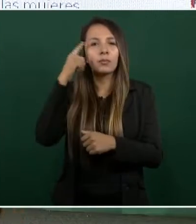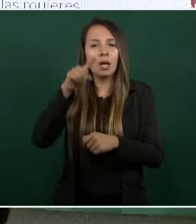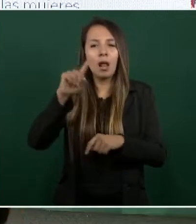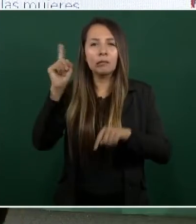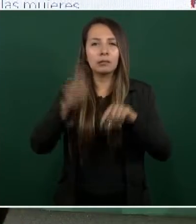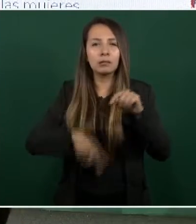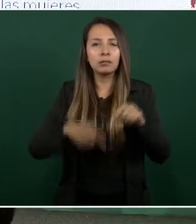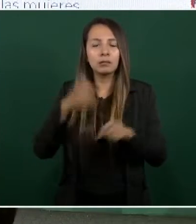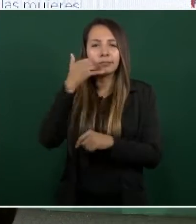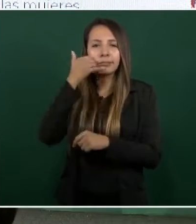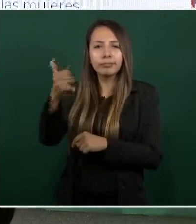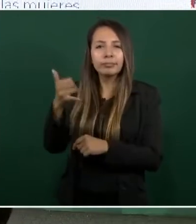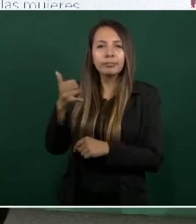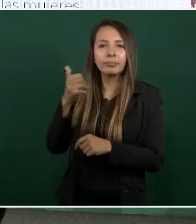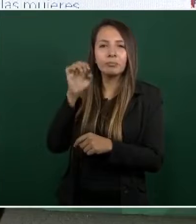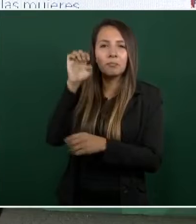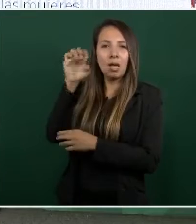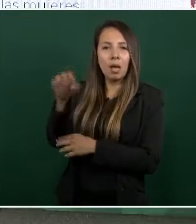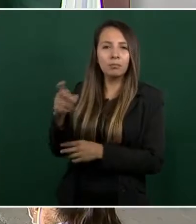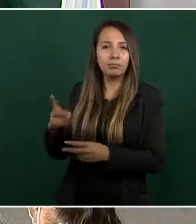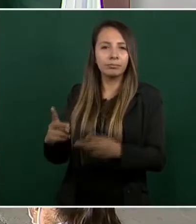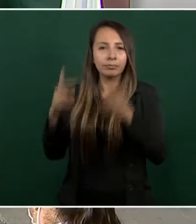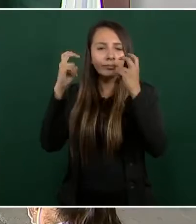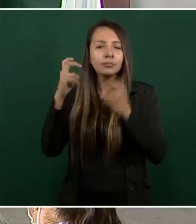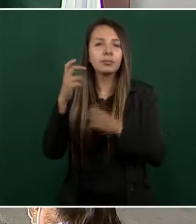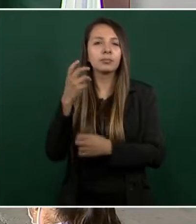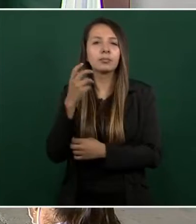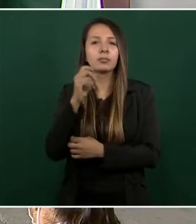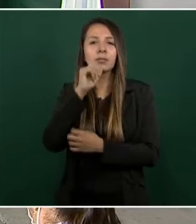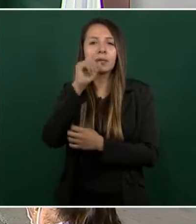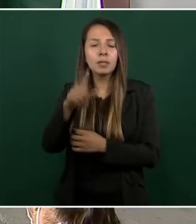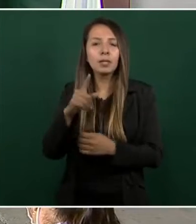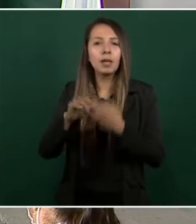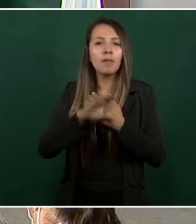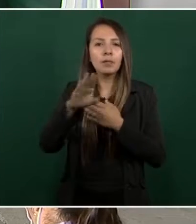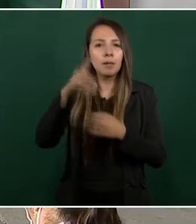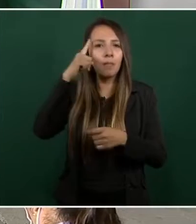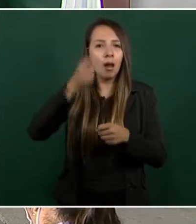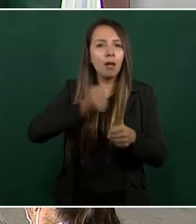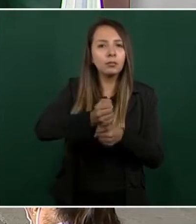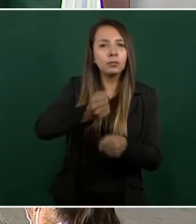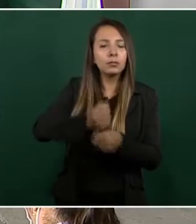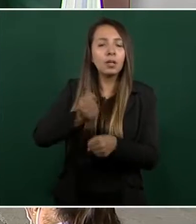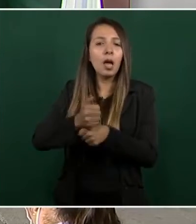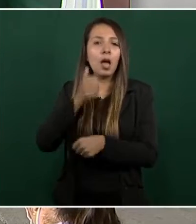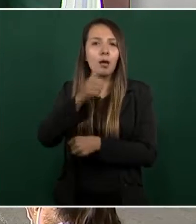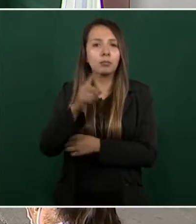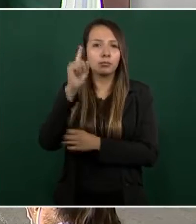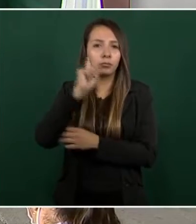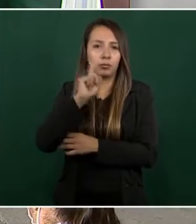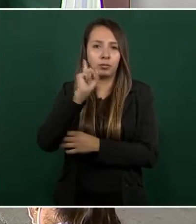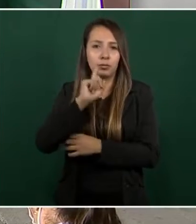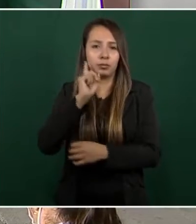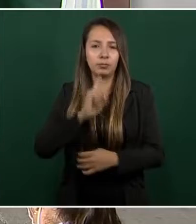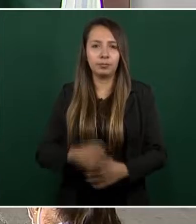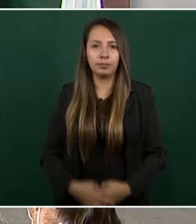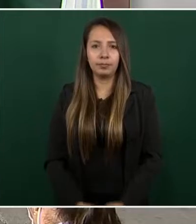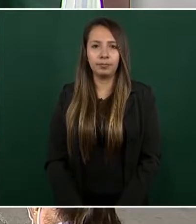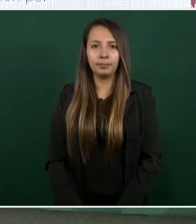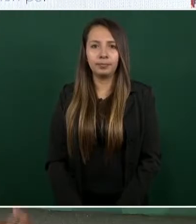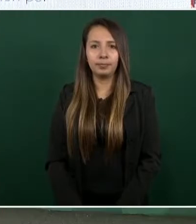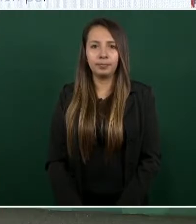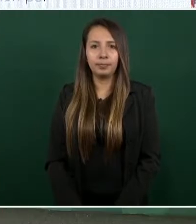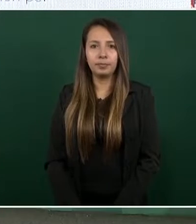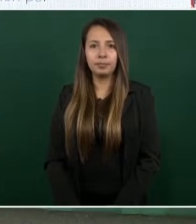y los protocolos de atención a la violencia en contra de las mujeres. Adelante. También